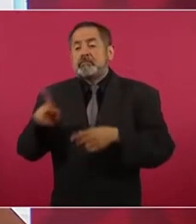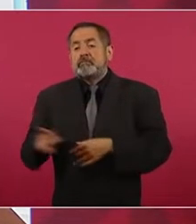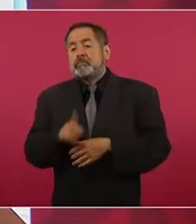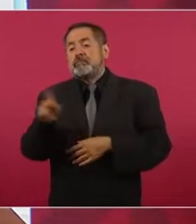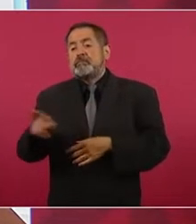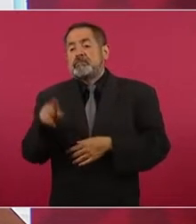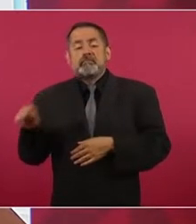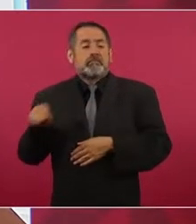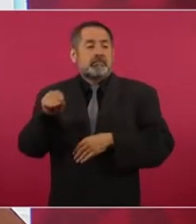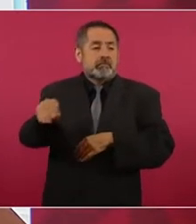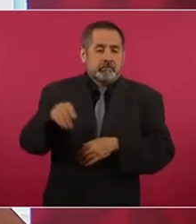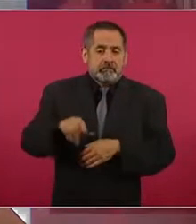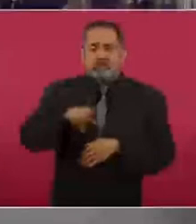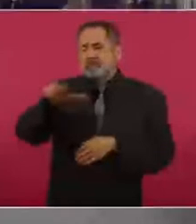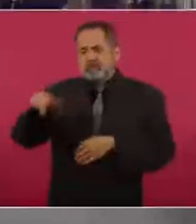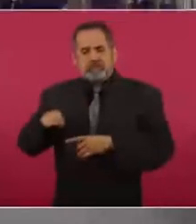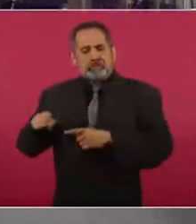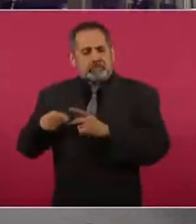investigador